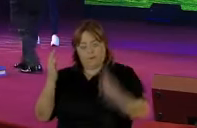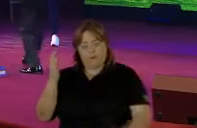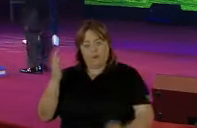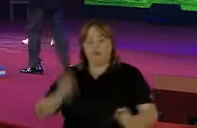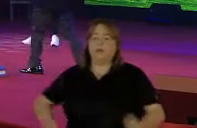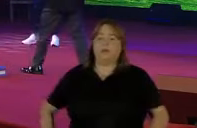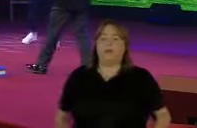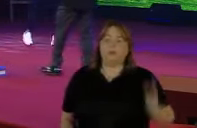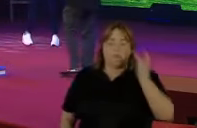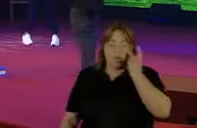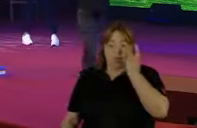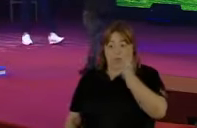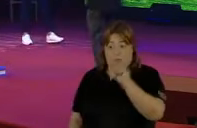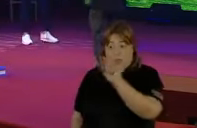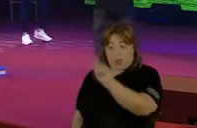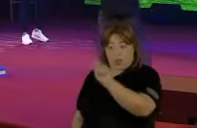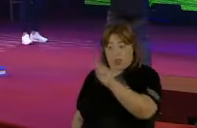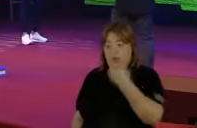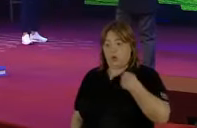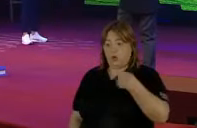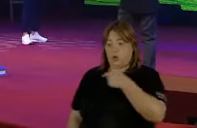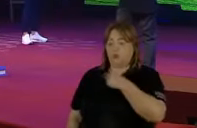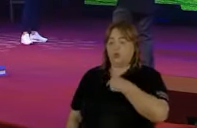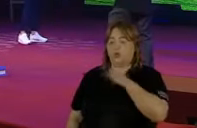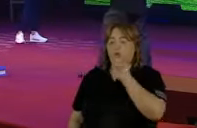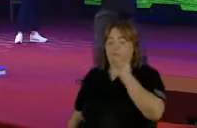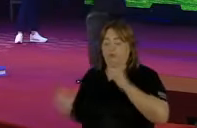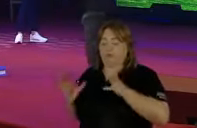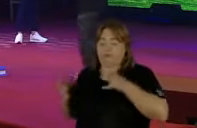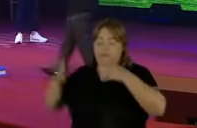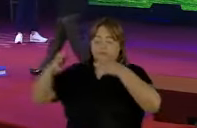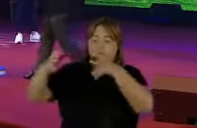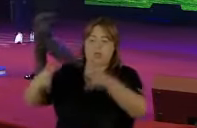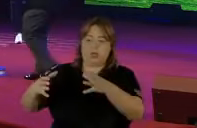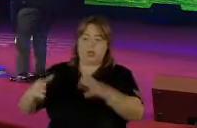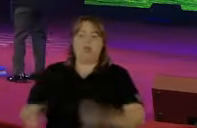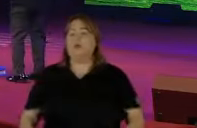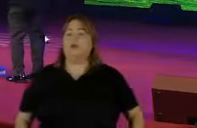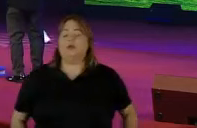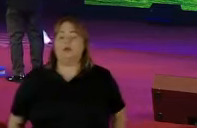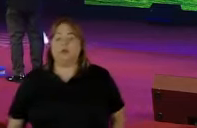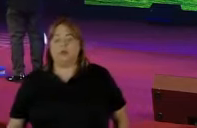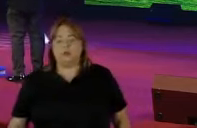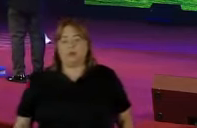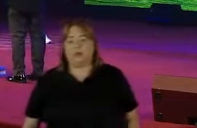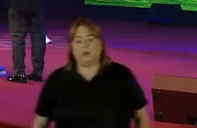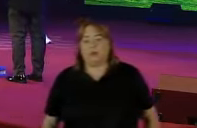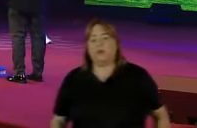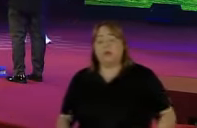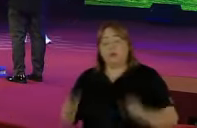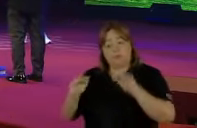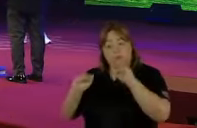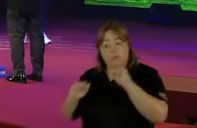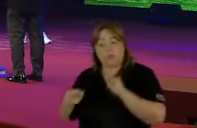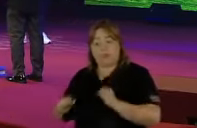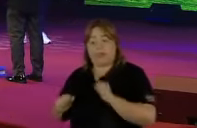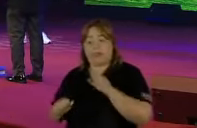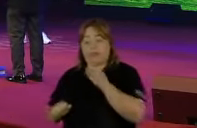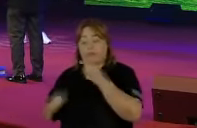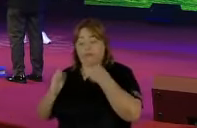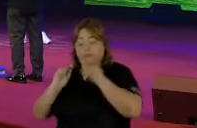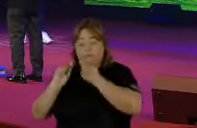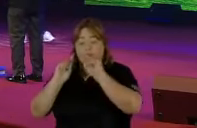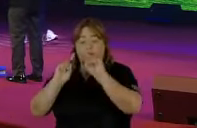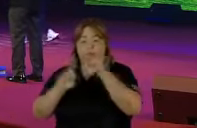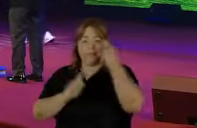Ah, míralo ahí, ahí es que vamos, hermano, ahí es el flow. Todo el que tenga una yagua y quiera llevarse la yagua para...